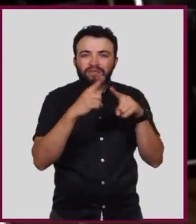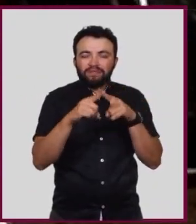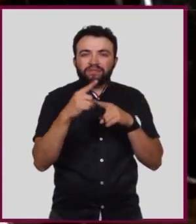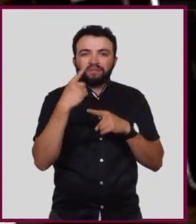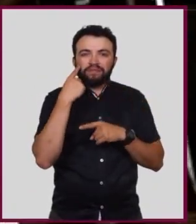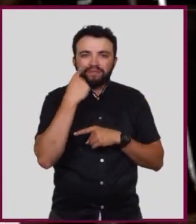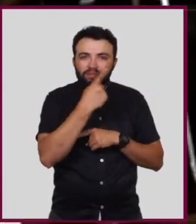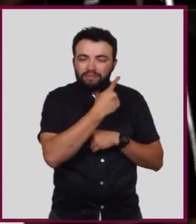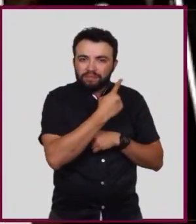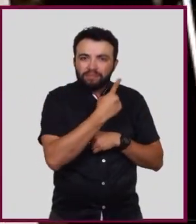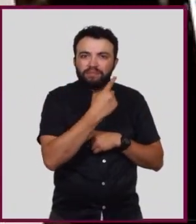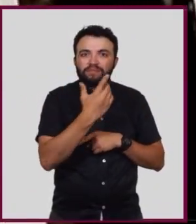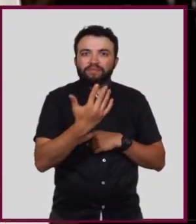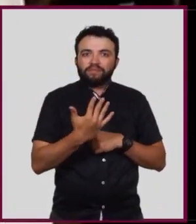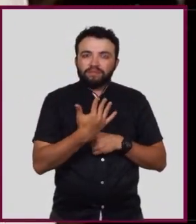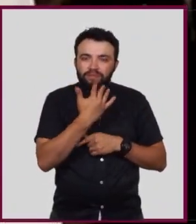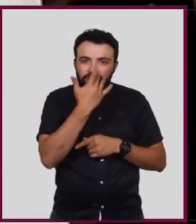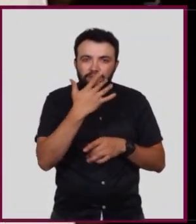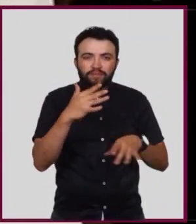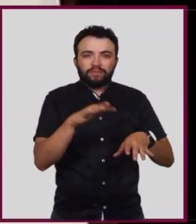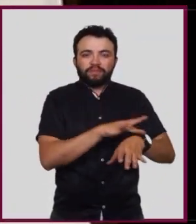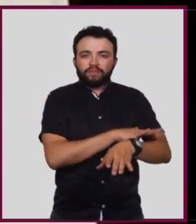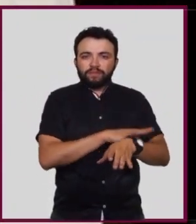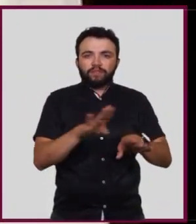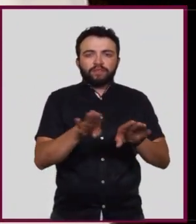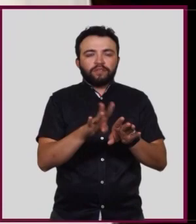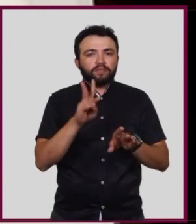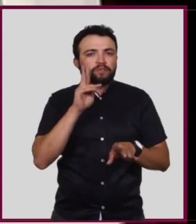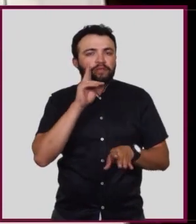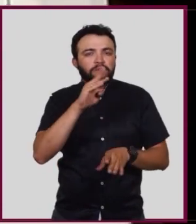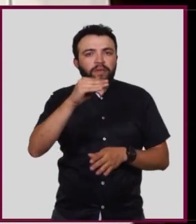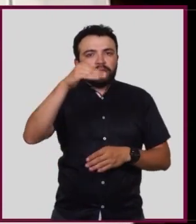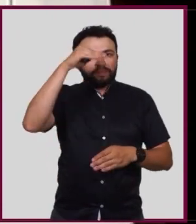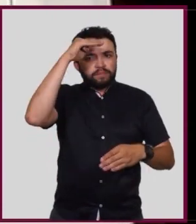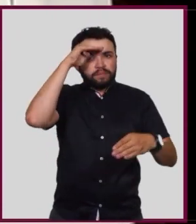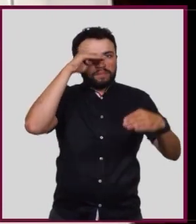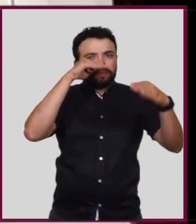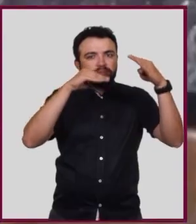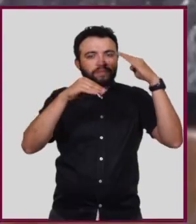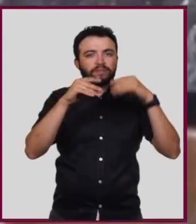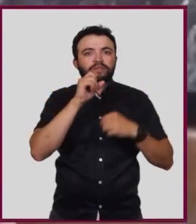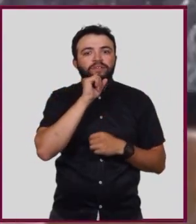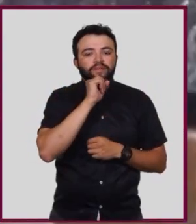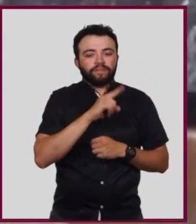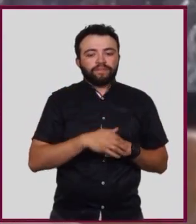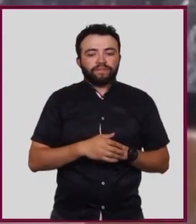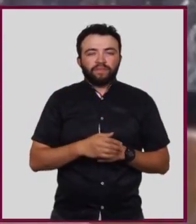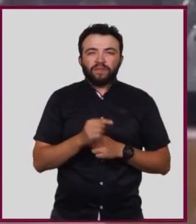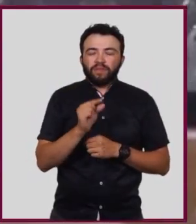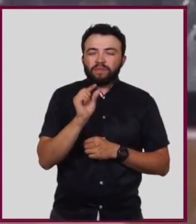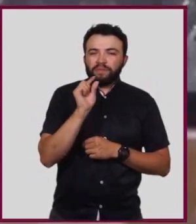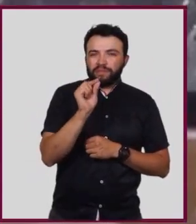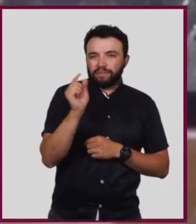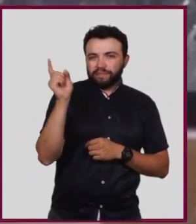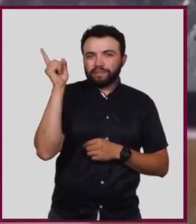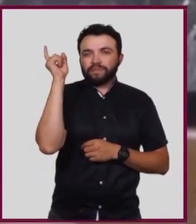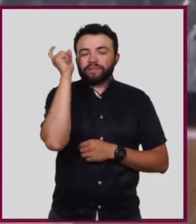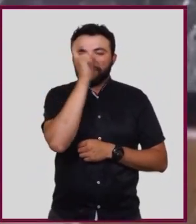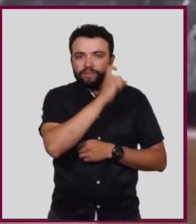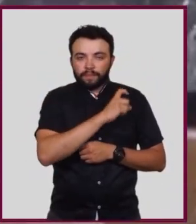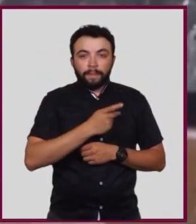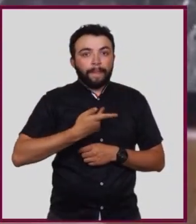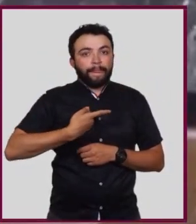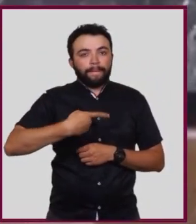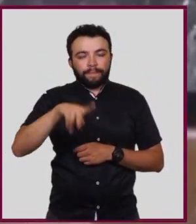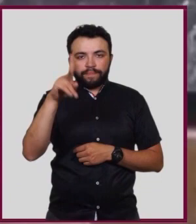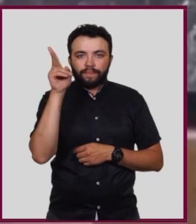haciéndonos con esto una gramática del pensamiento también. Es un poco complicado, pero a ver, lo